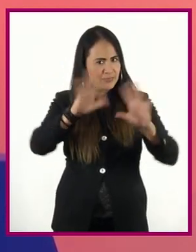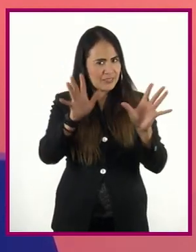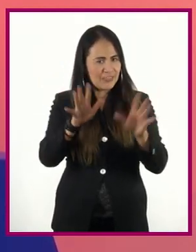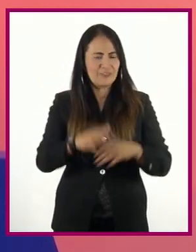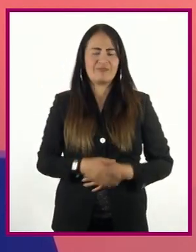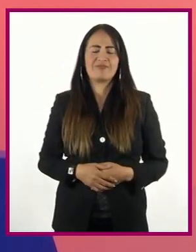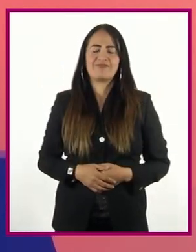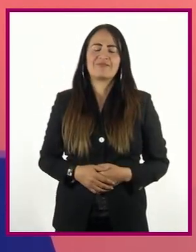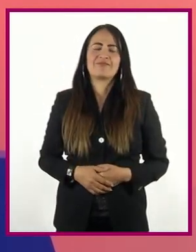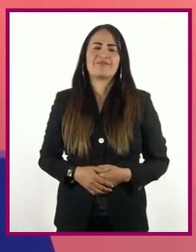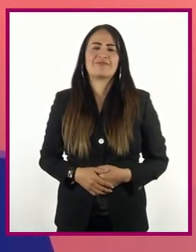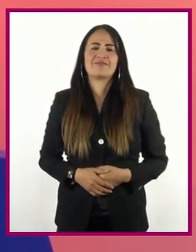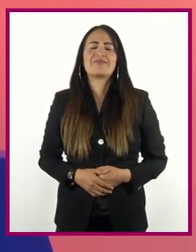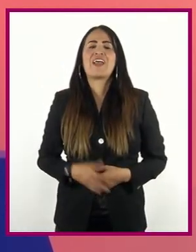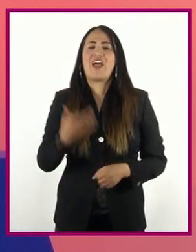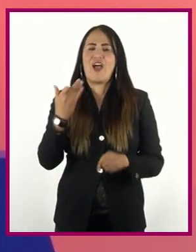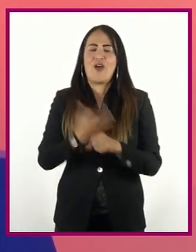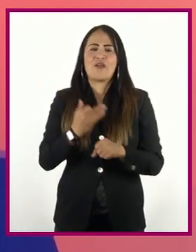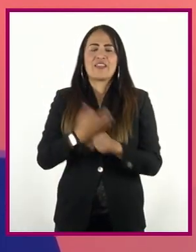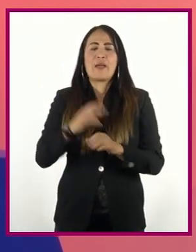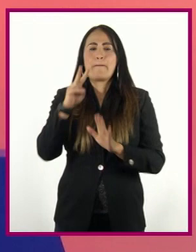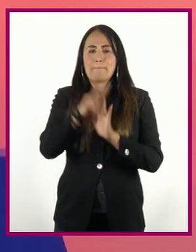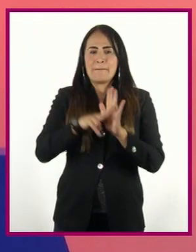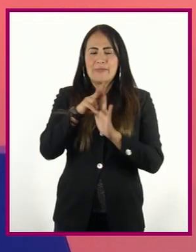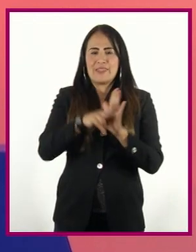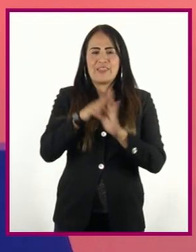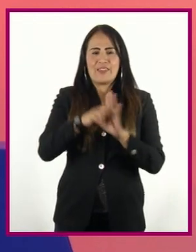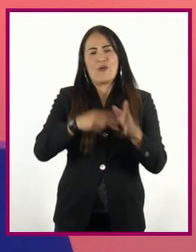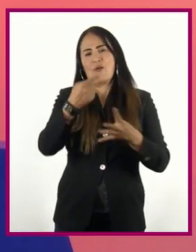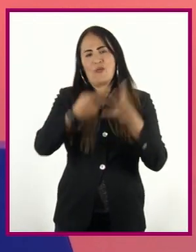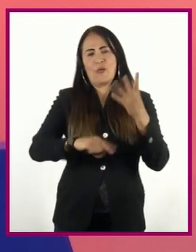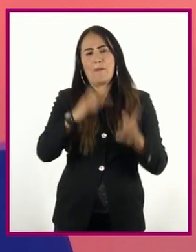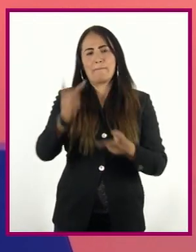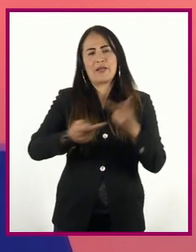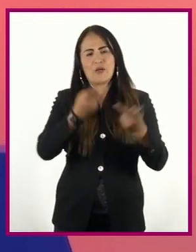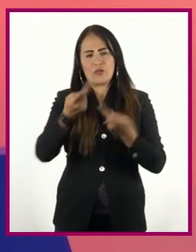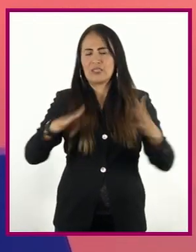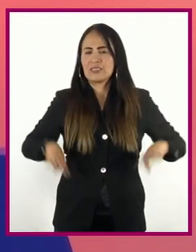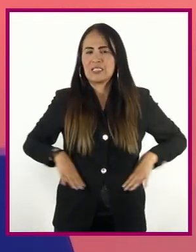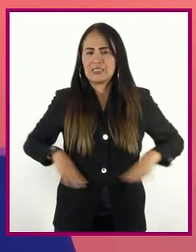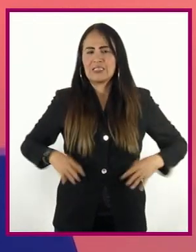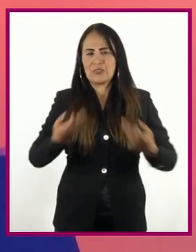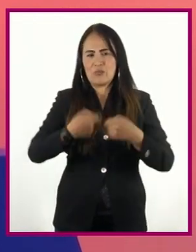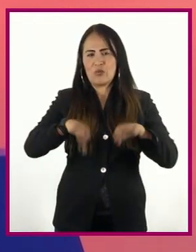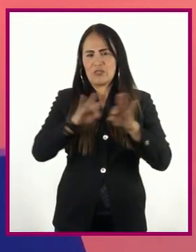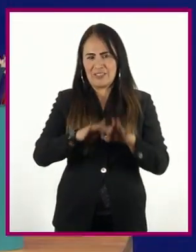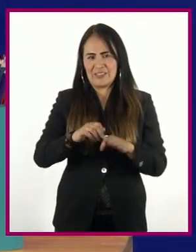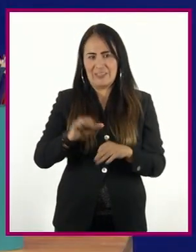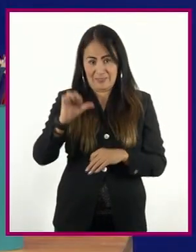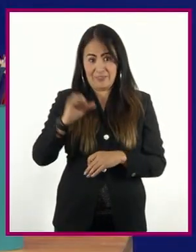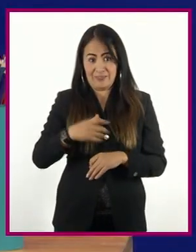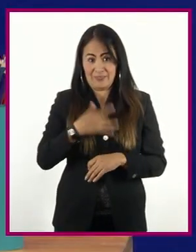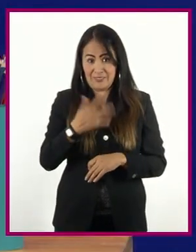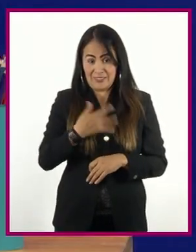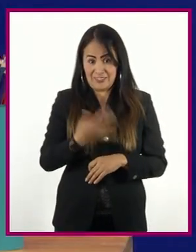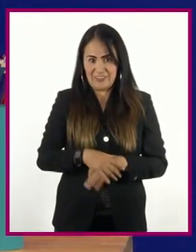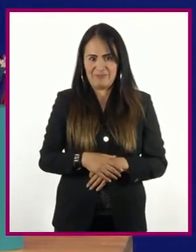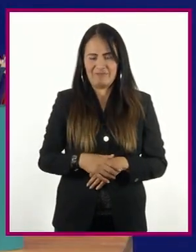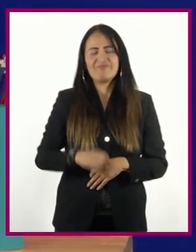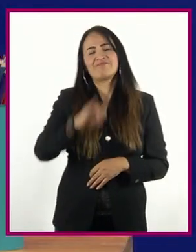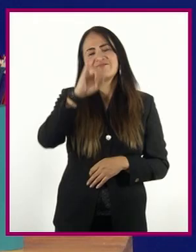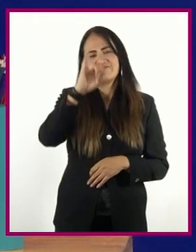parece, maestra, si vemos un video para repasar las características importantes que vimos en este contenido? Como